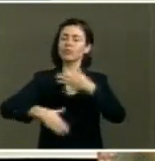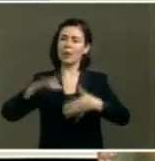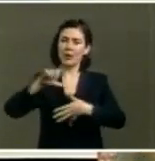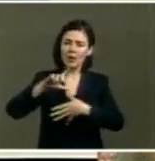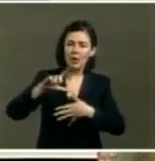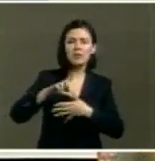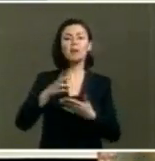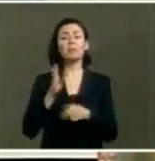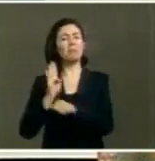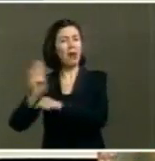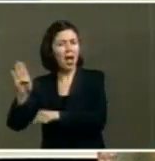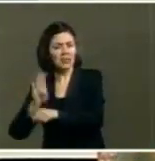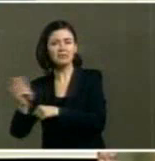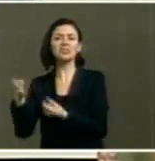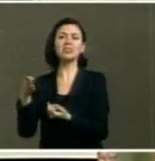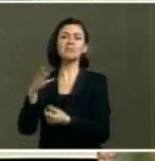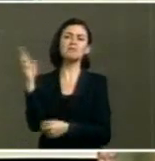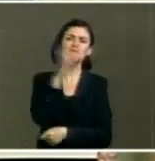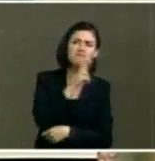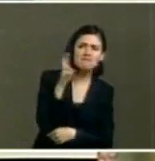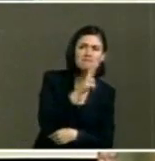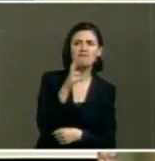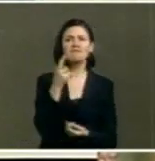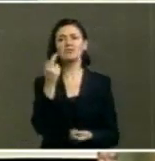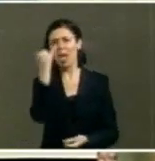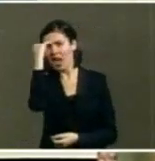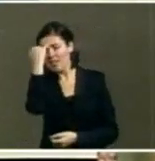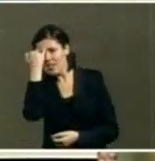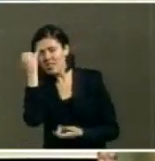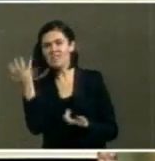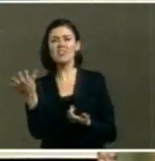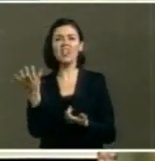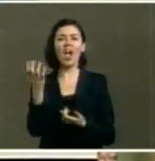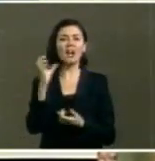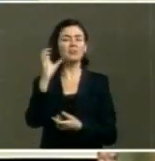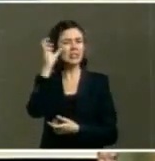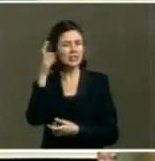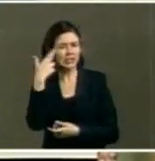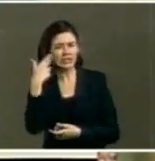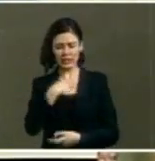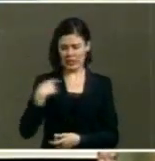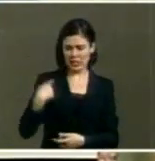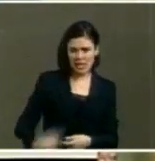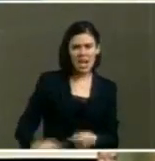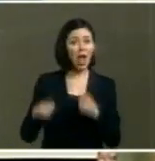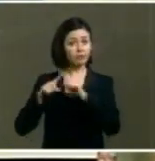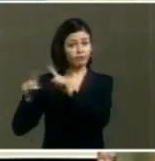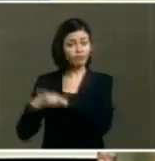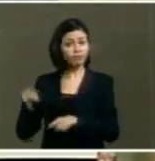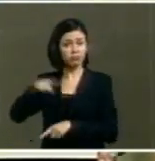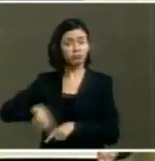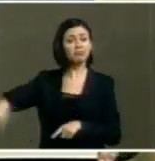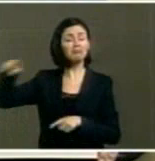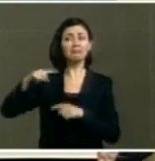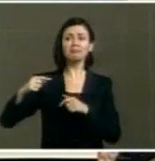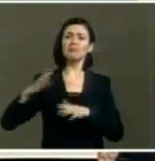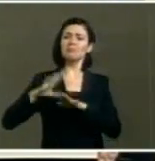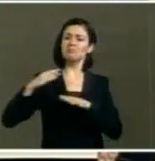Brasil, Rusia, India y China, que son nuestros principales competidores.